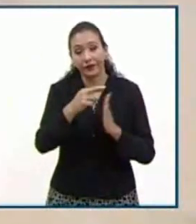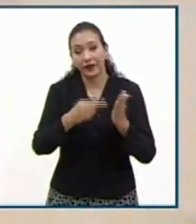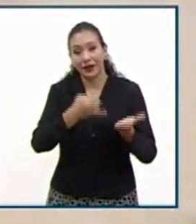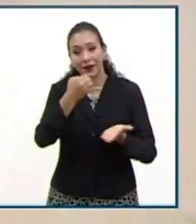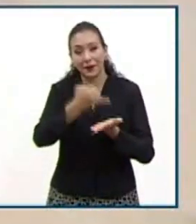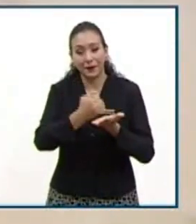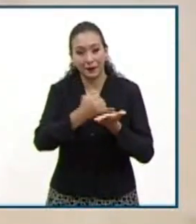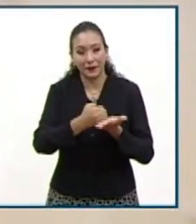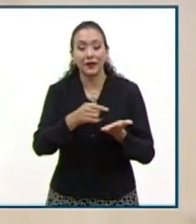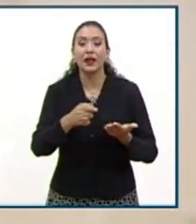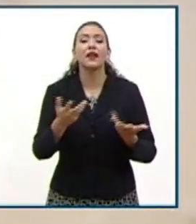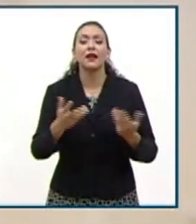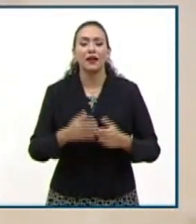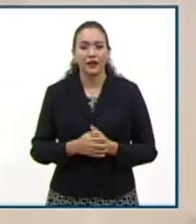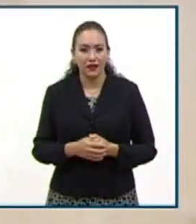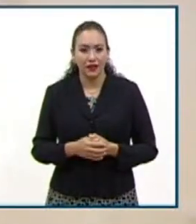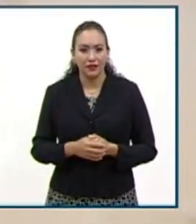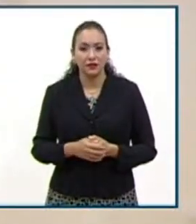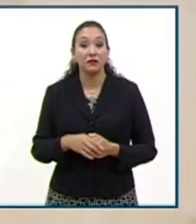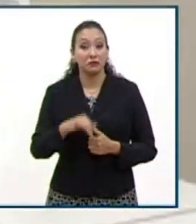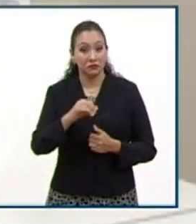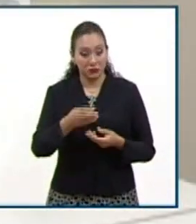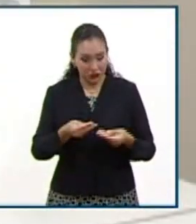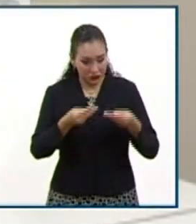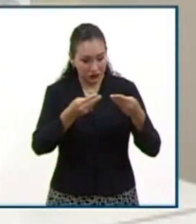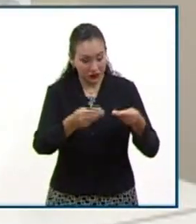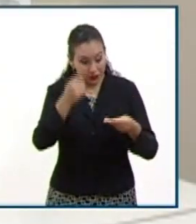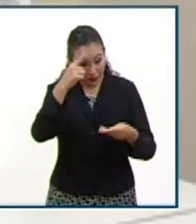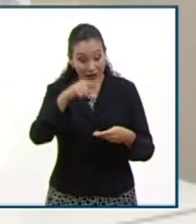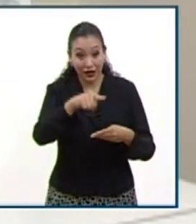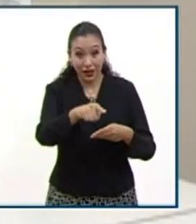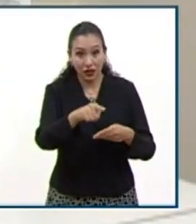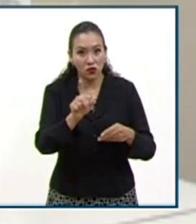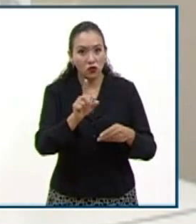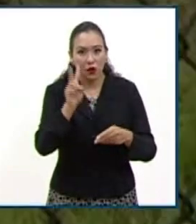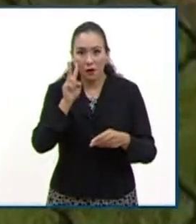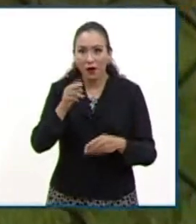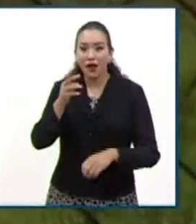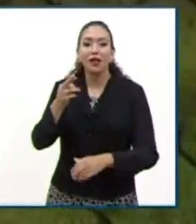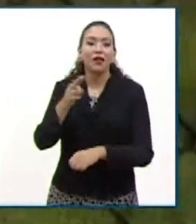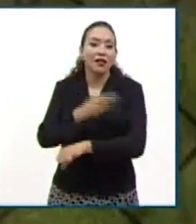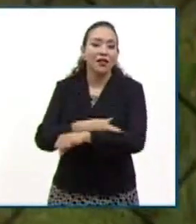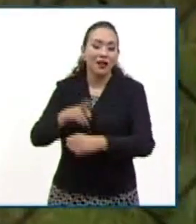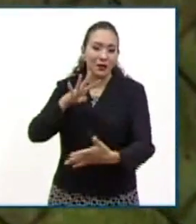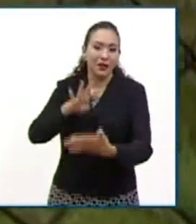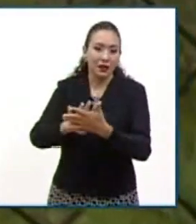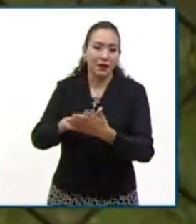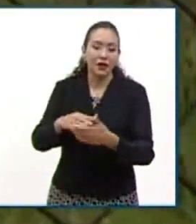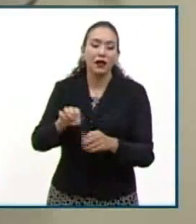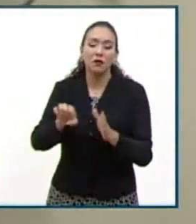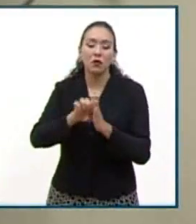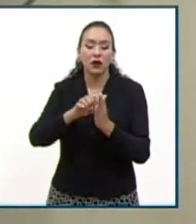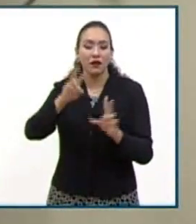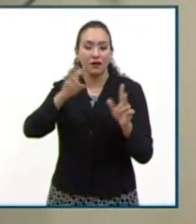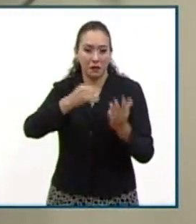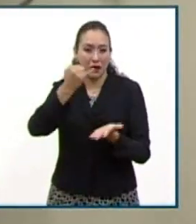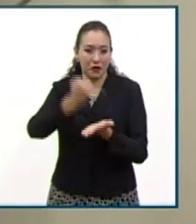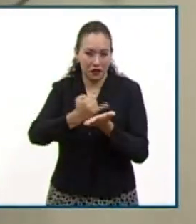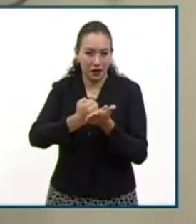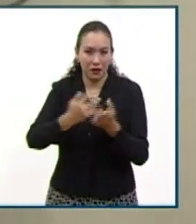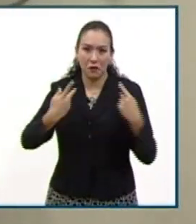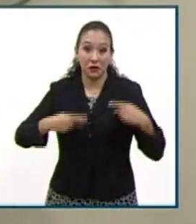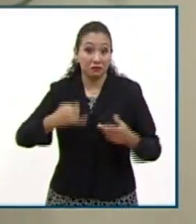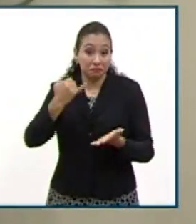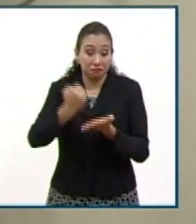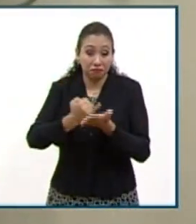la Federación faculta a dicha dependencia para intervenir en los procesos penales relacionados con delitos fiscales, pues